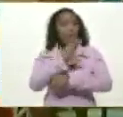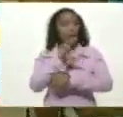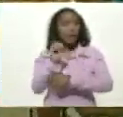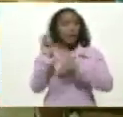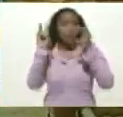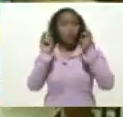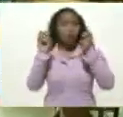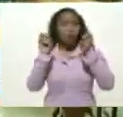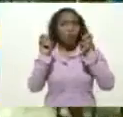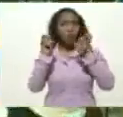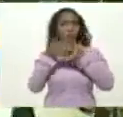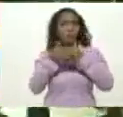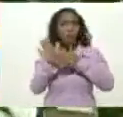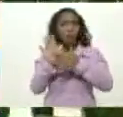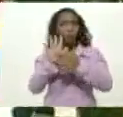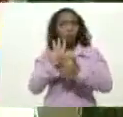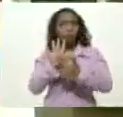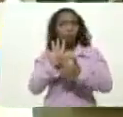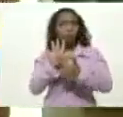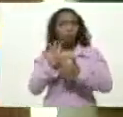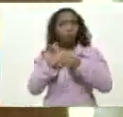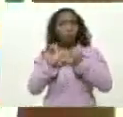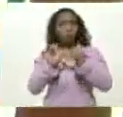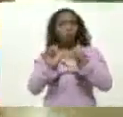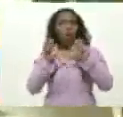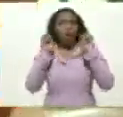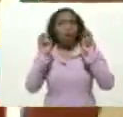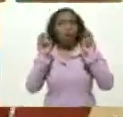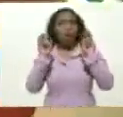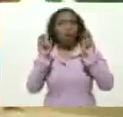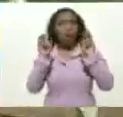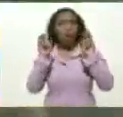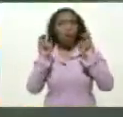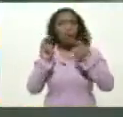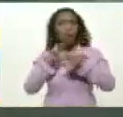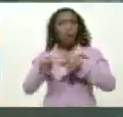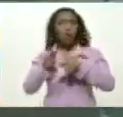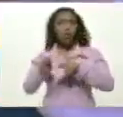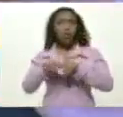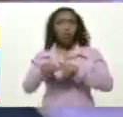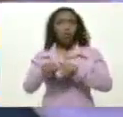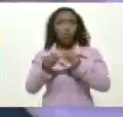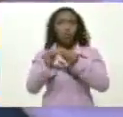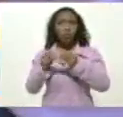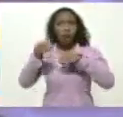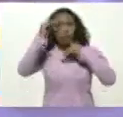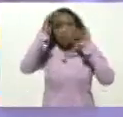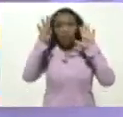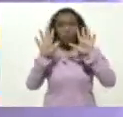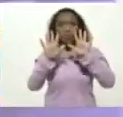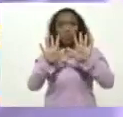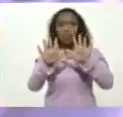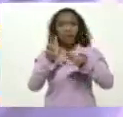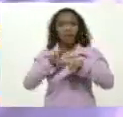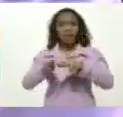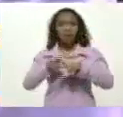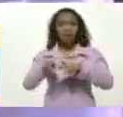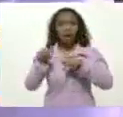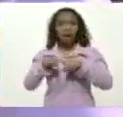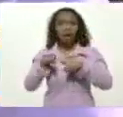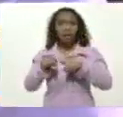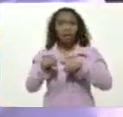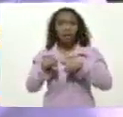aspirantes. Seguimos al área de Simoncito, en donde se atenderá 10 niños. Estamos en el área